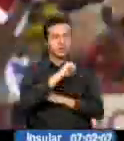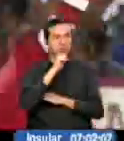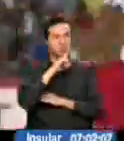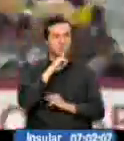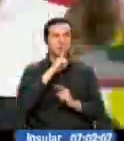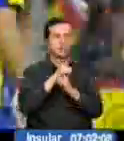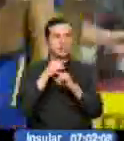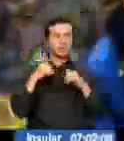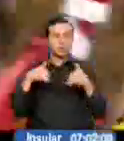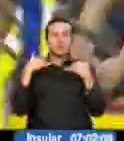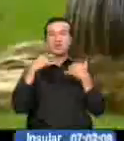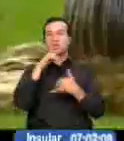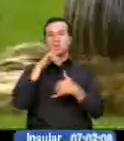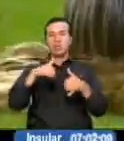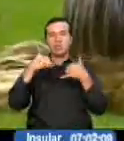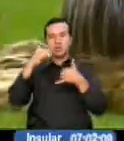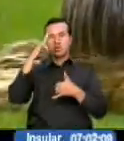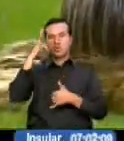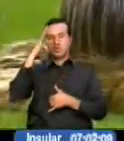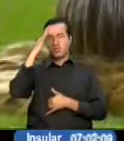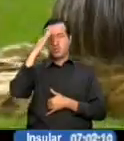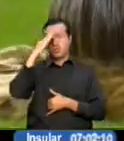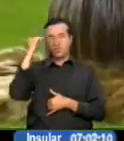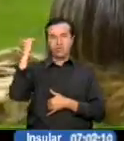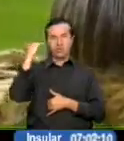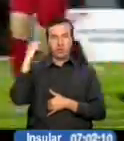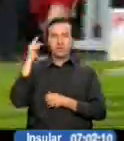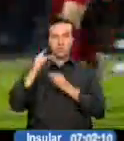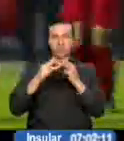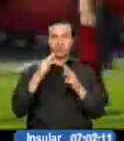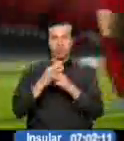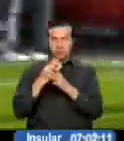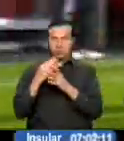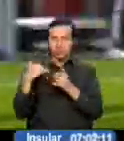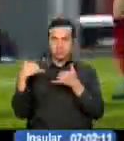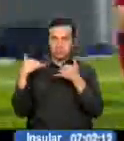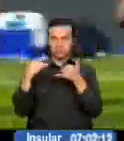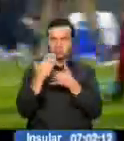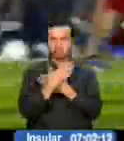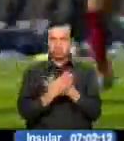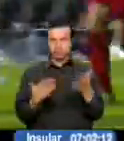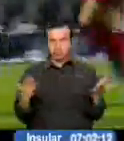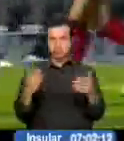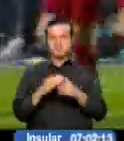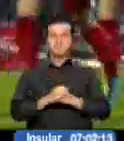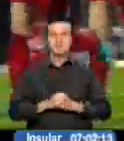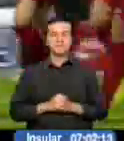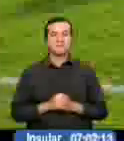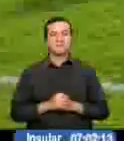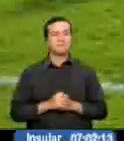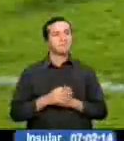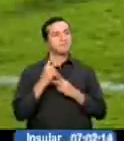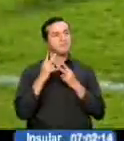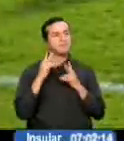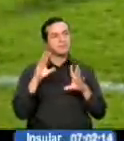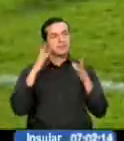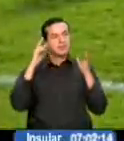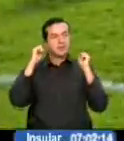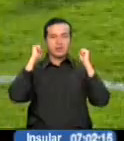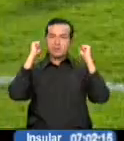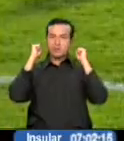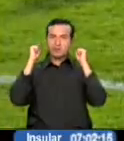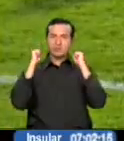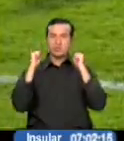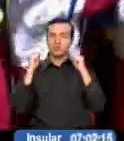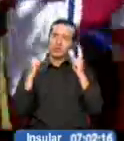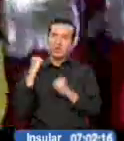título que fue para el conjunto coreano. Se lleva el Mundial Femenino en la categoría sub-20. Ahí está parte de la celebración y